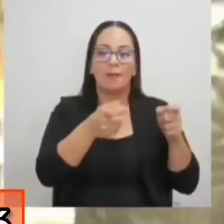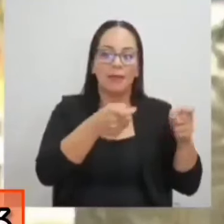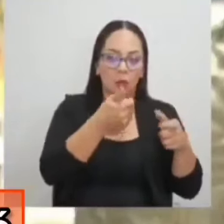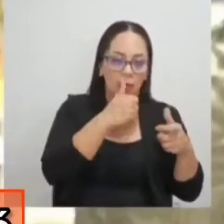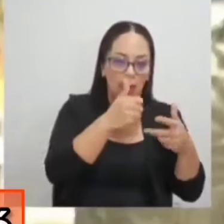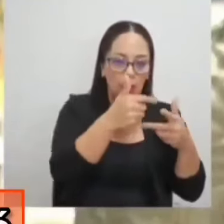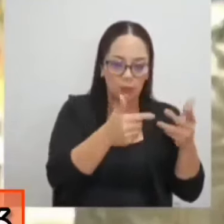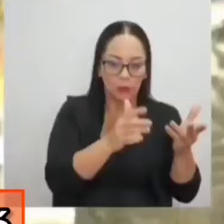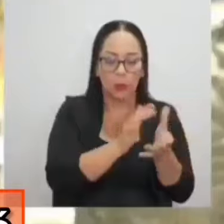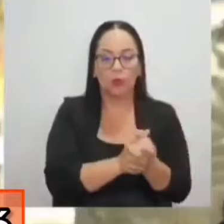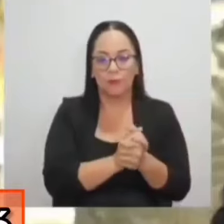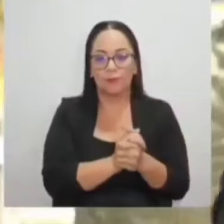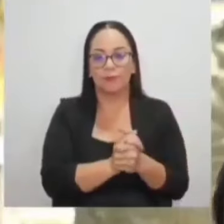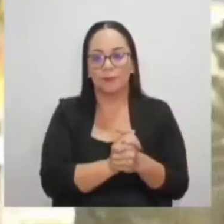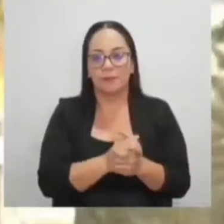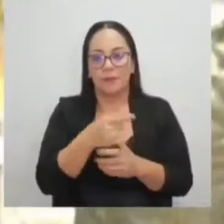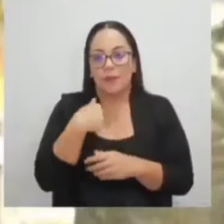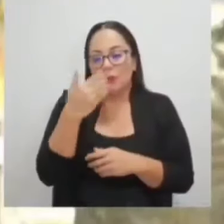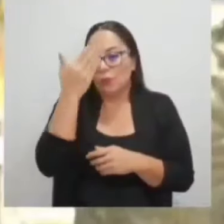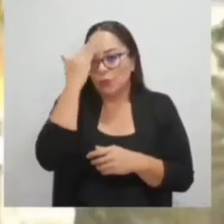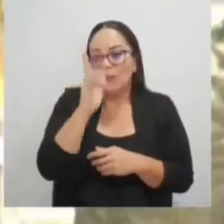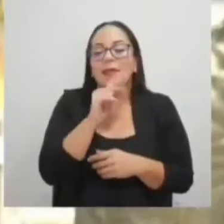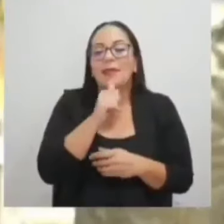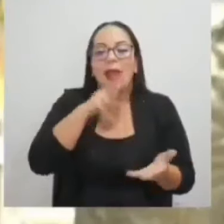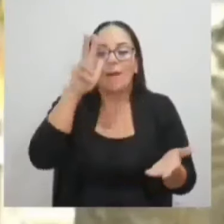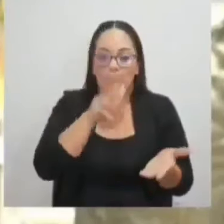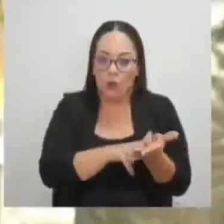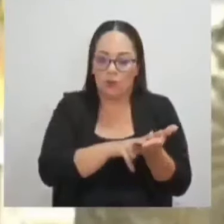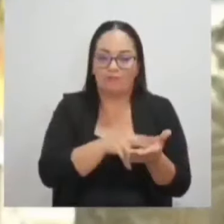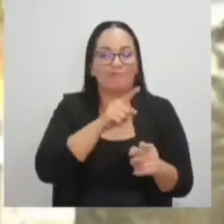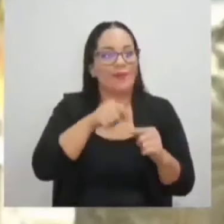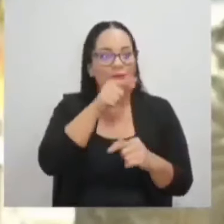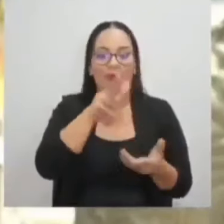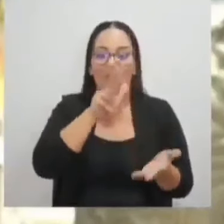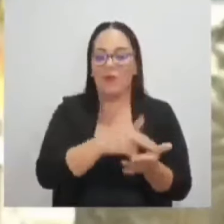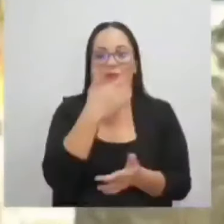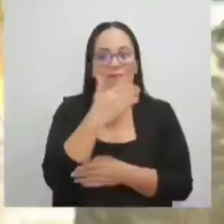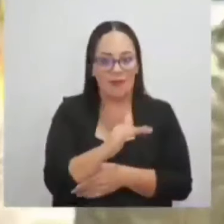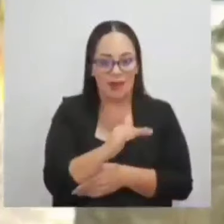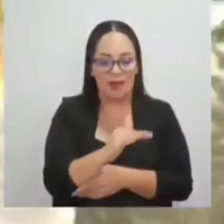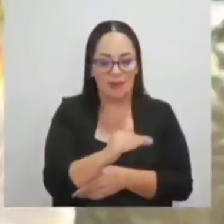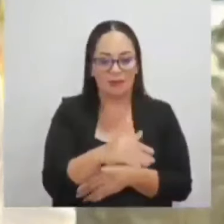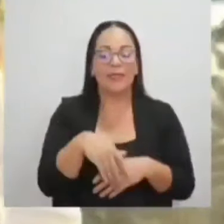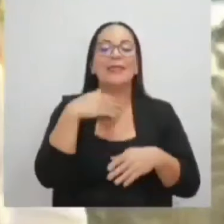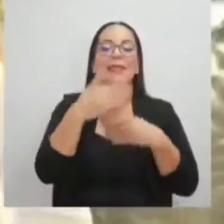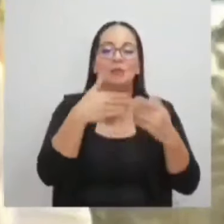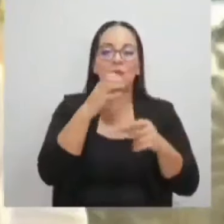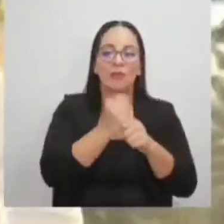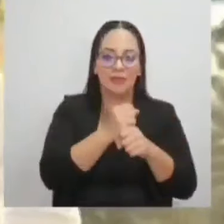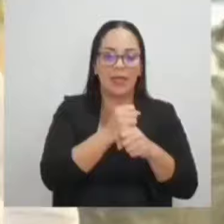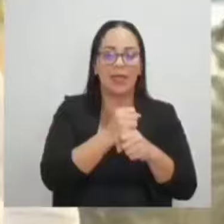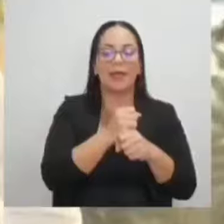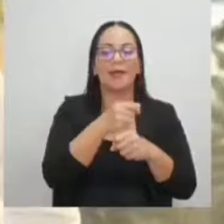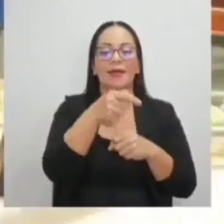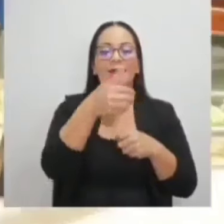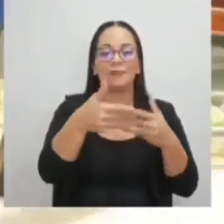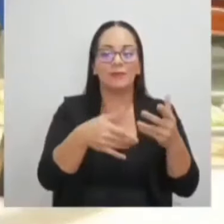Eso no se sabe quién lo aprobó, lo aprobaron mal. Venía una serie de obras y la dirección de ingeniería, ¿cómo es que se llama la